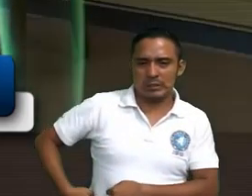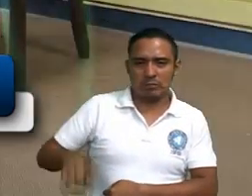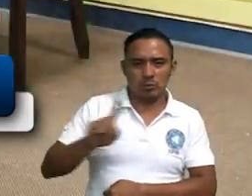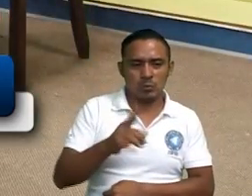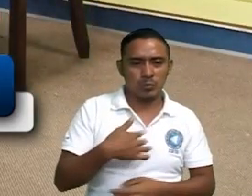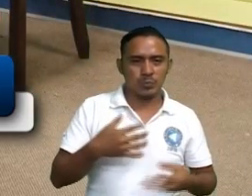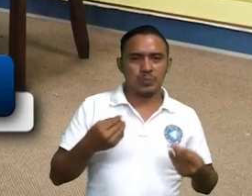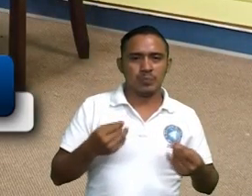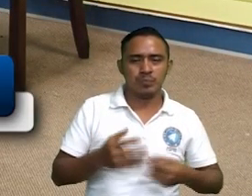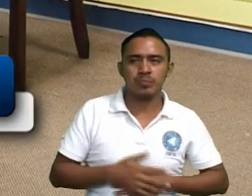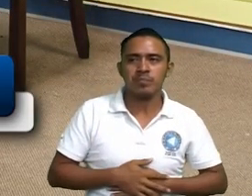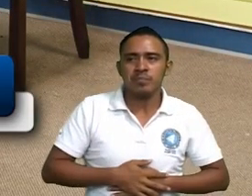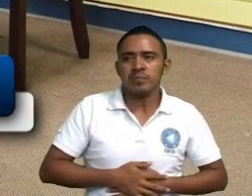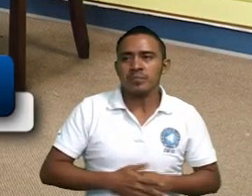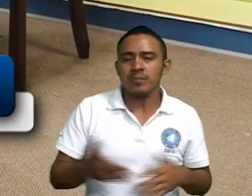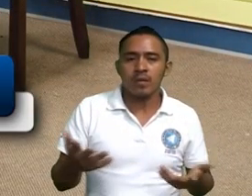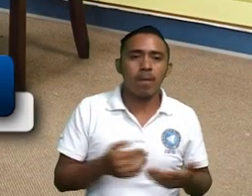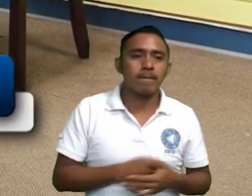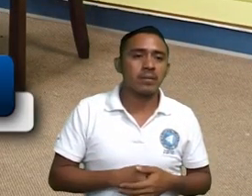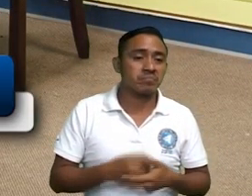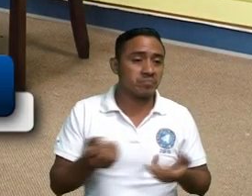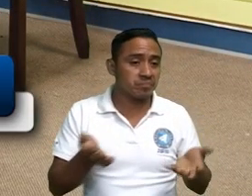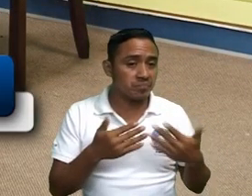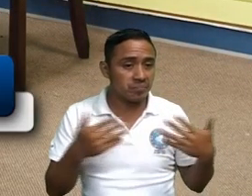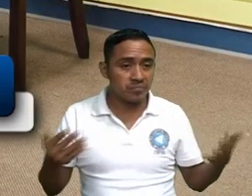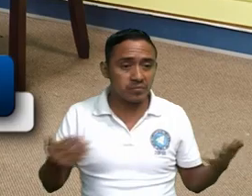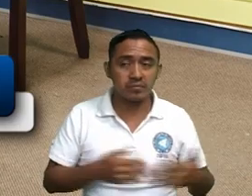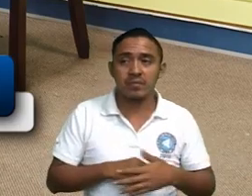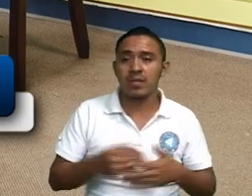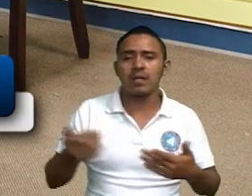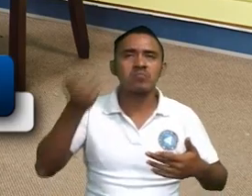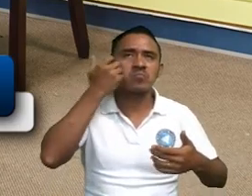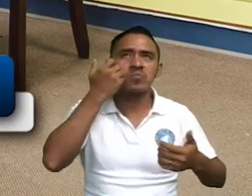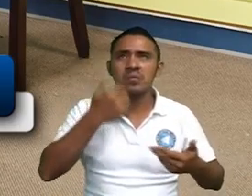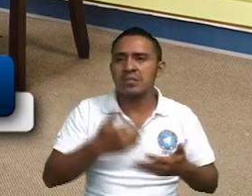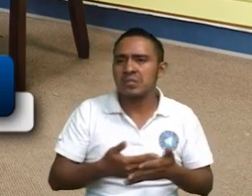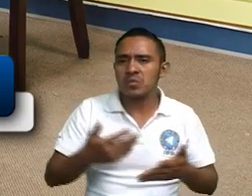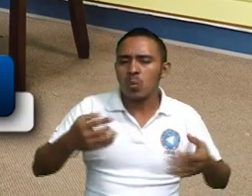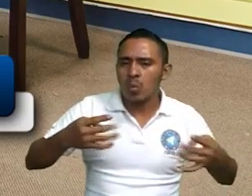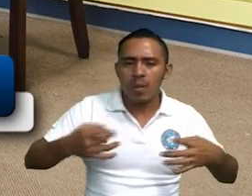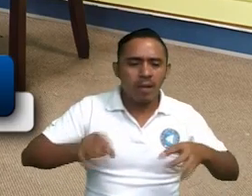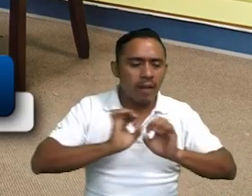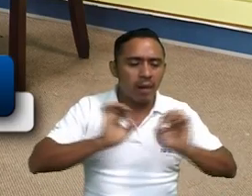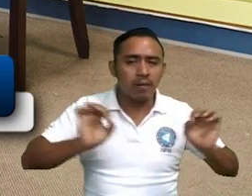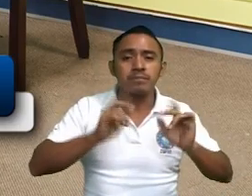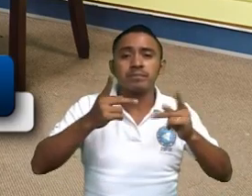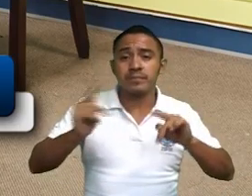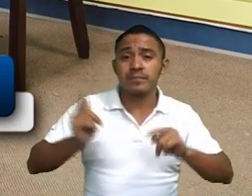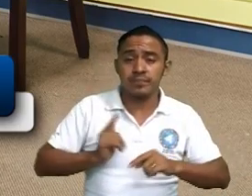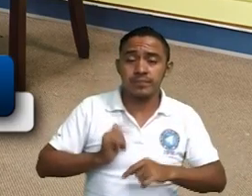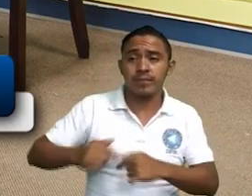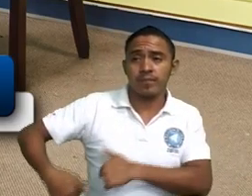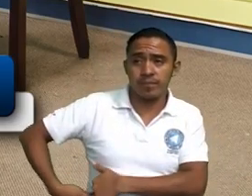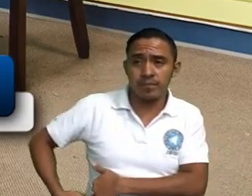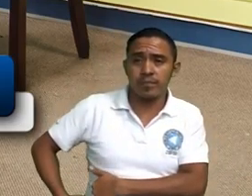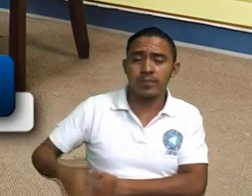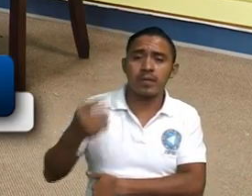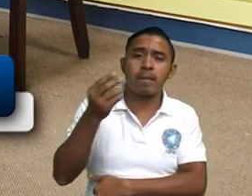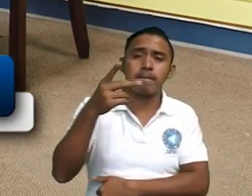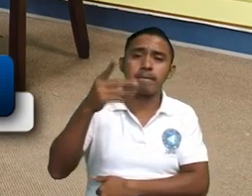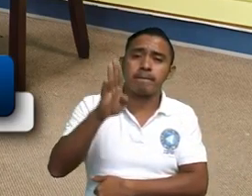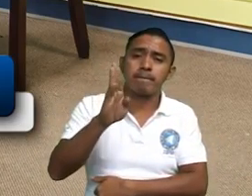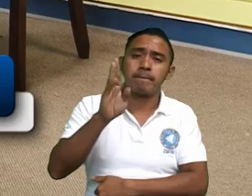quizás, como es asintomática, no ha ido a la unidad de salud más cercana, pero tiene piedra en la vesícula, ¿qué